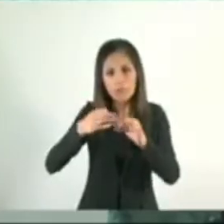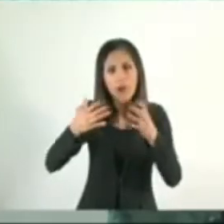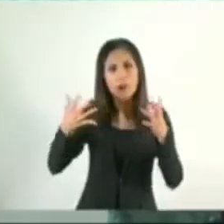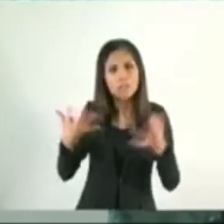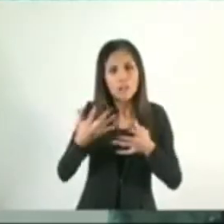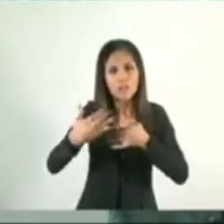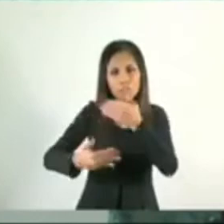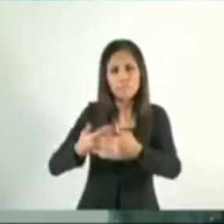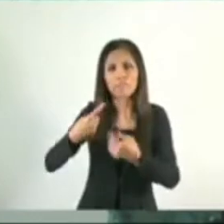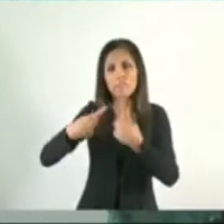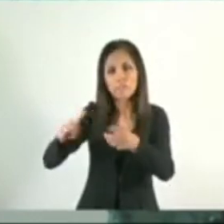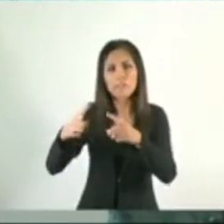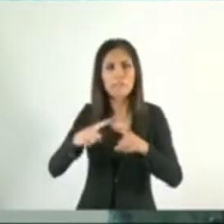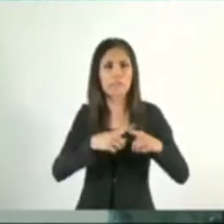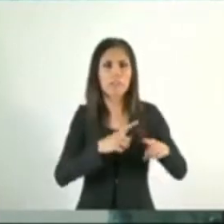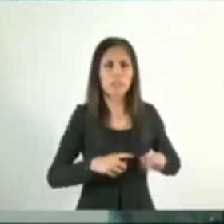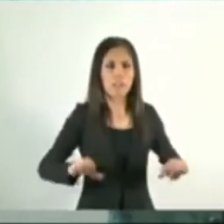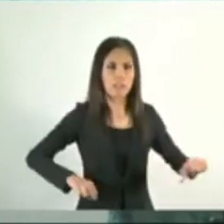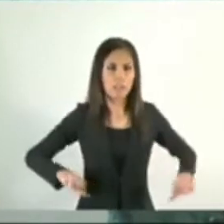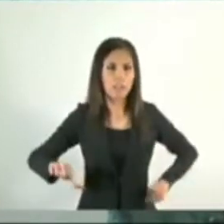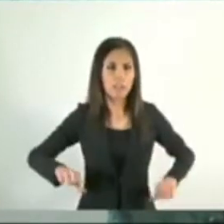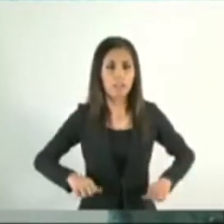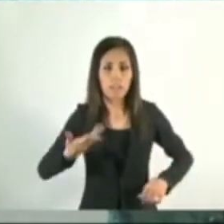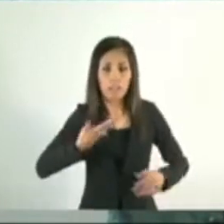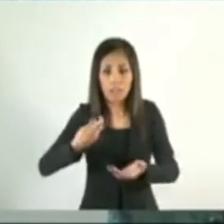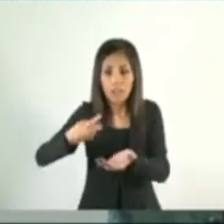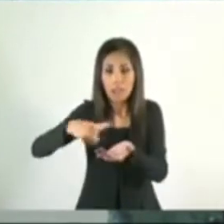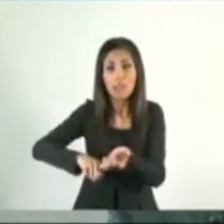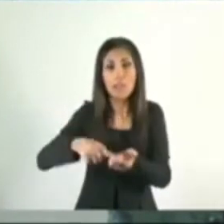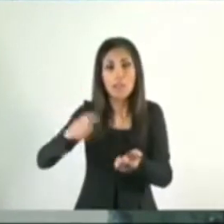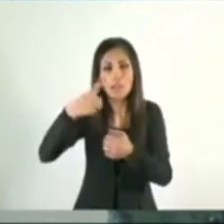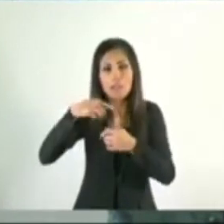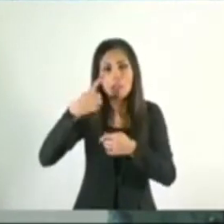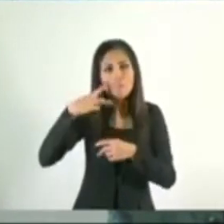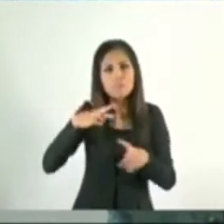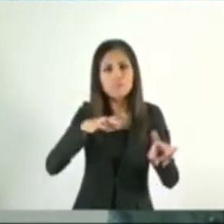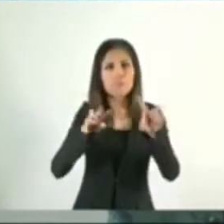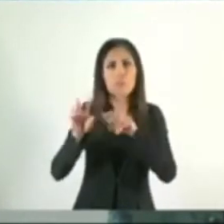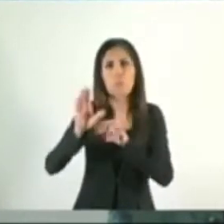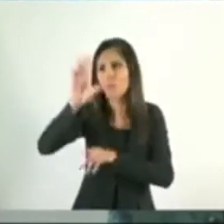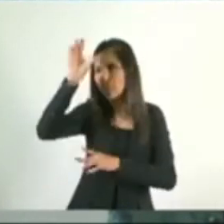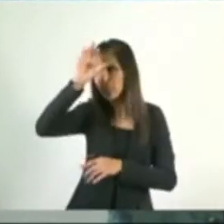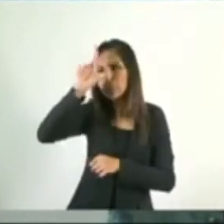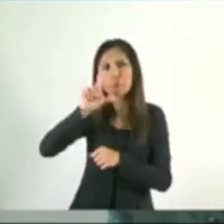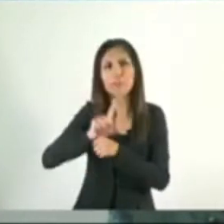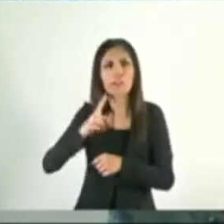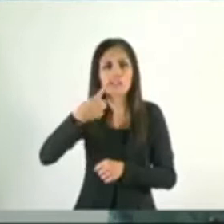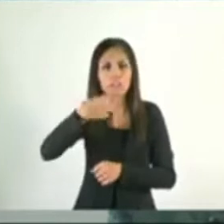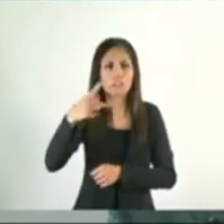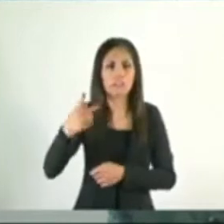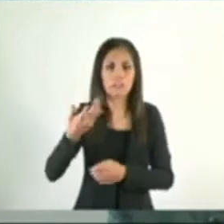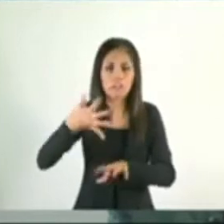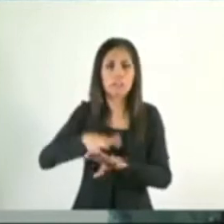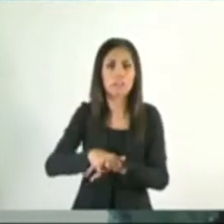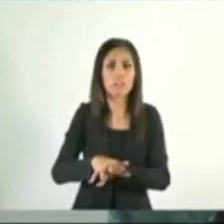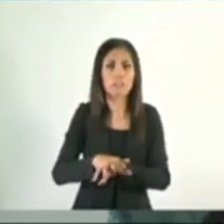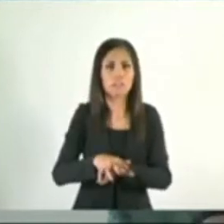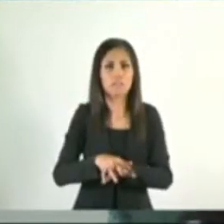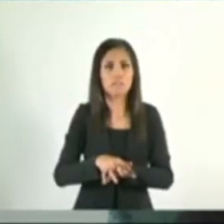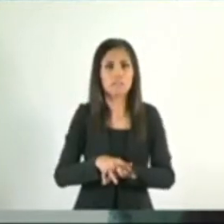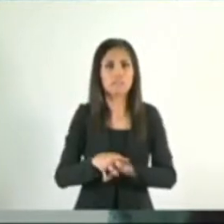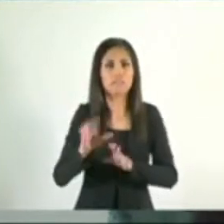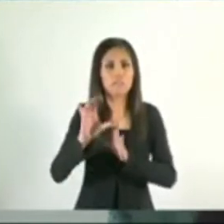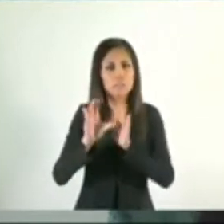de diversas actividades y entregas dirigidos al fortalecimiento de la cultura ética, integridad institucional, mediante